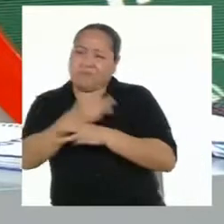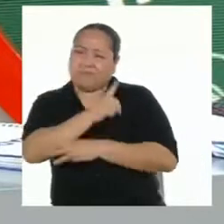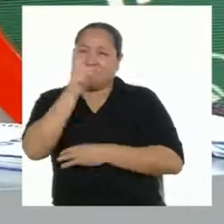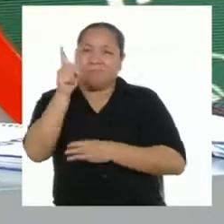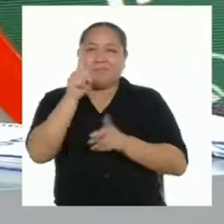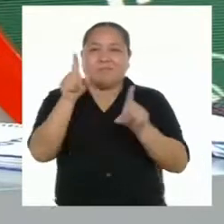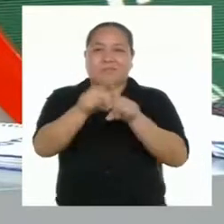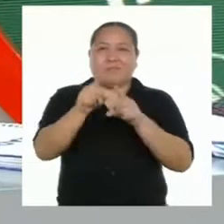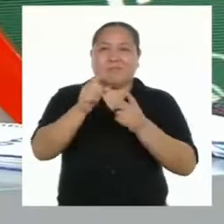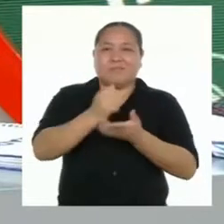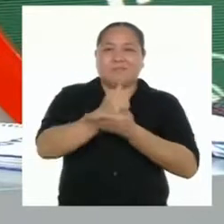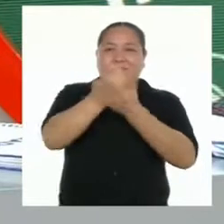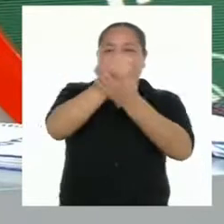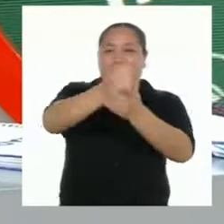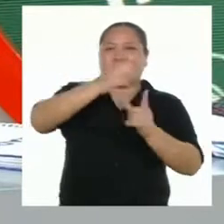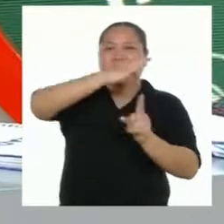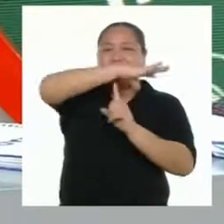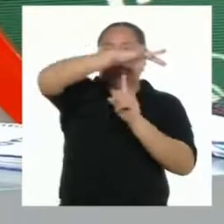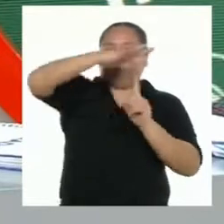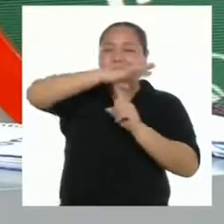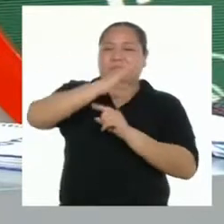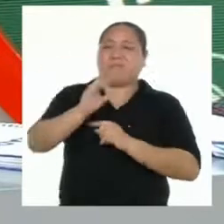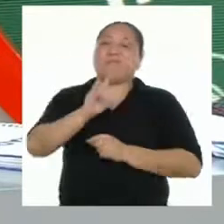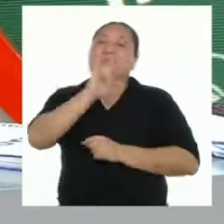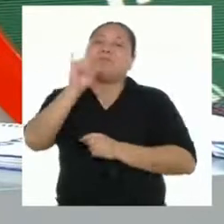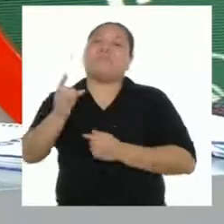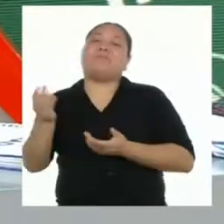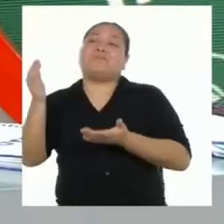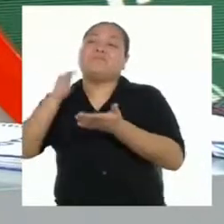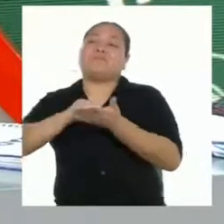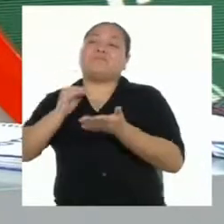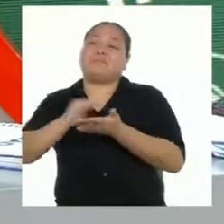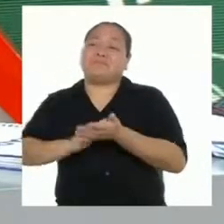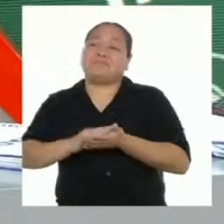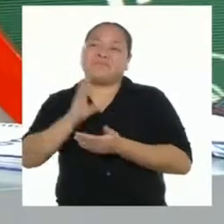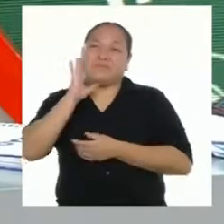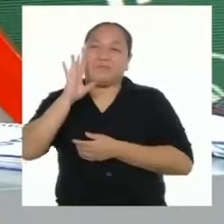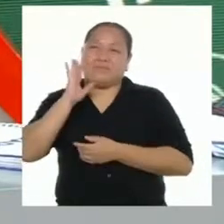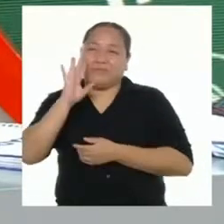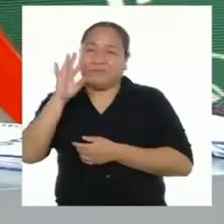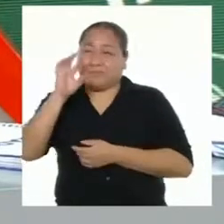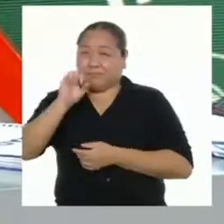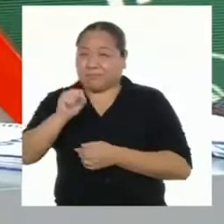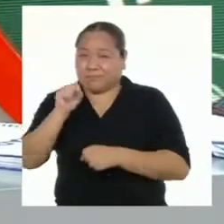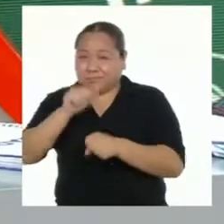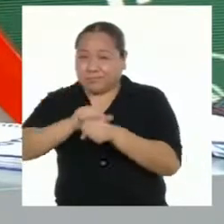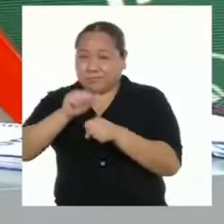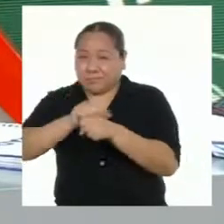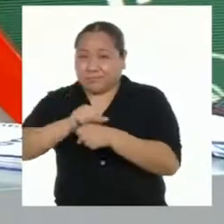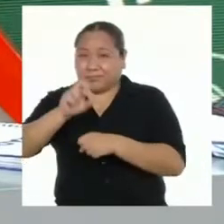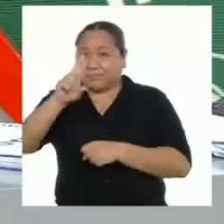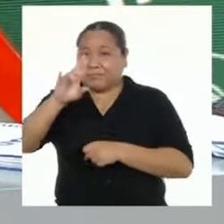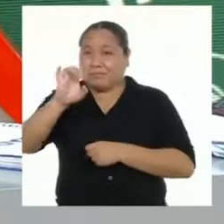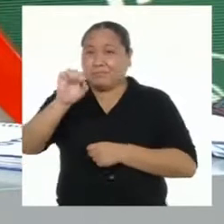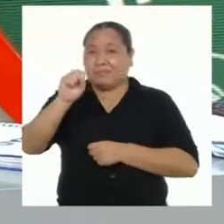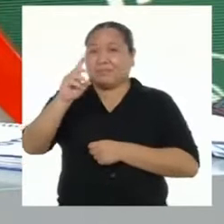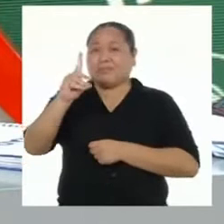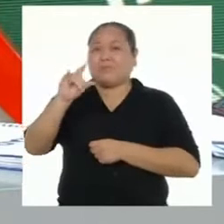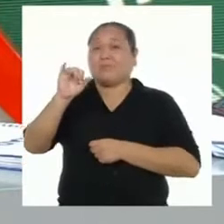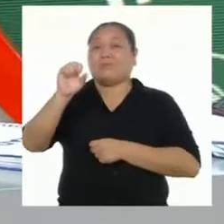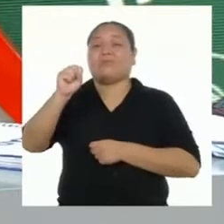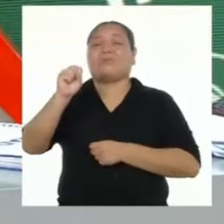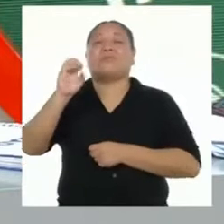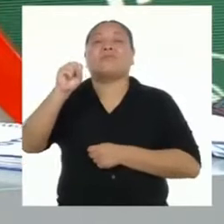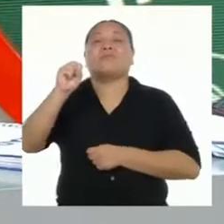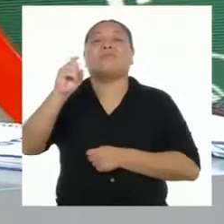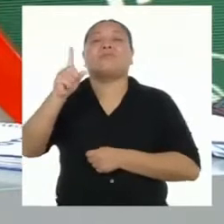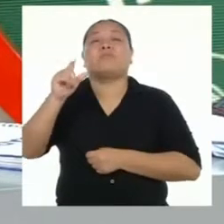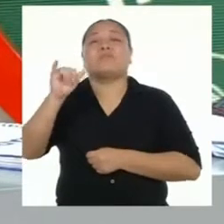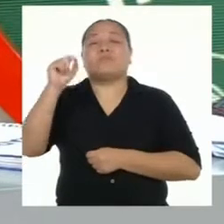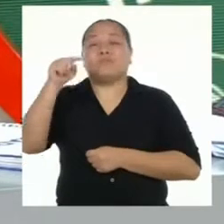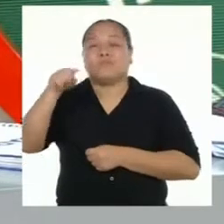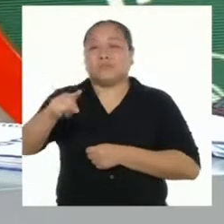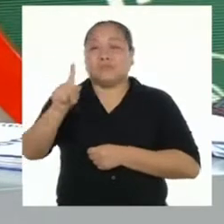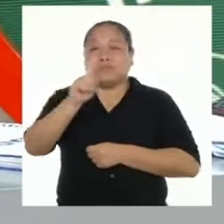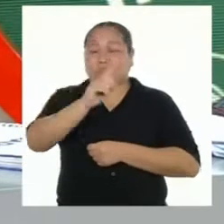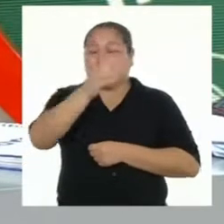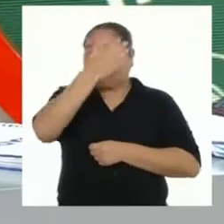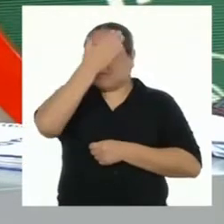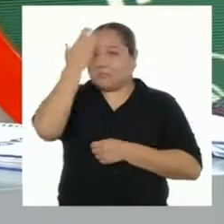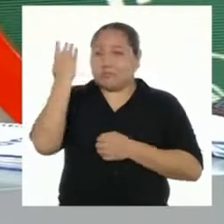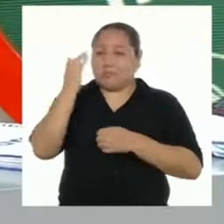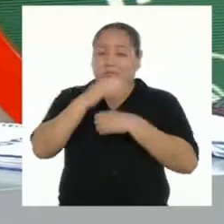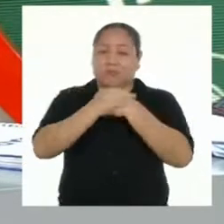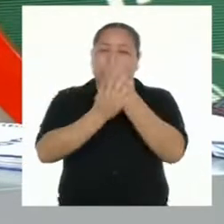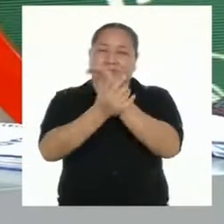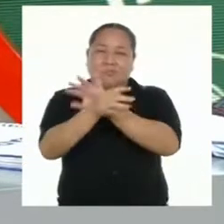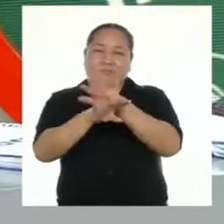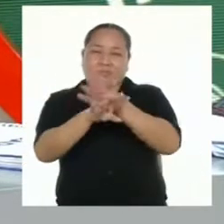también ayudaremos a nuestro ambiente reusando los desechos sólidos de la casa. Antes de empezar con el programa de hoy, no se olviden de lavarse las manos